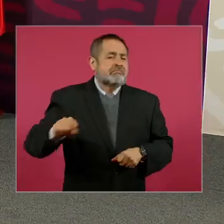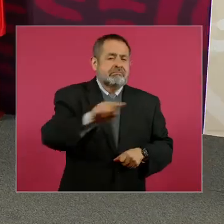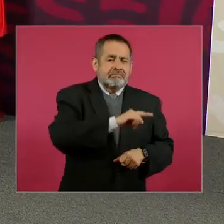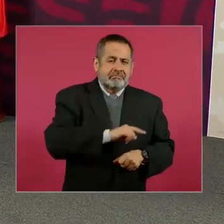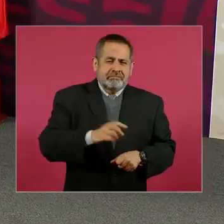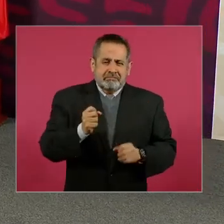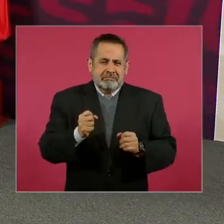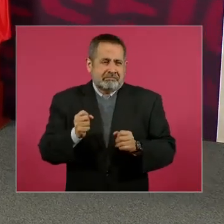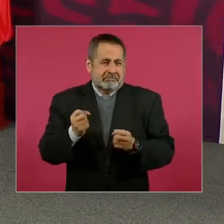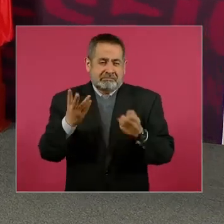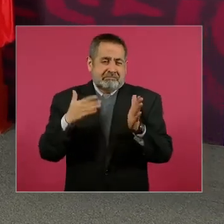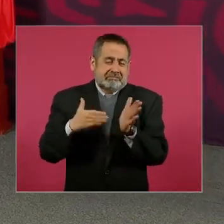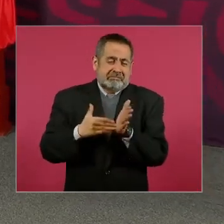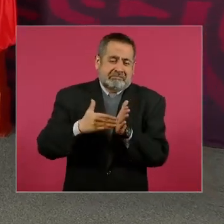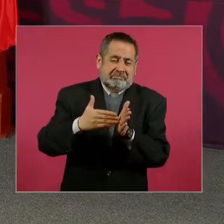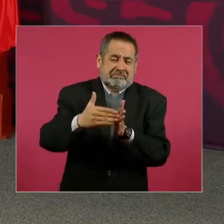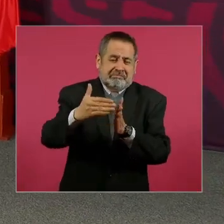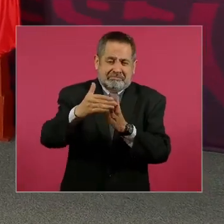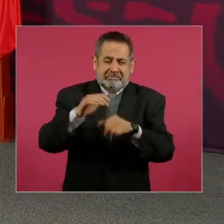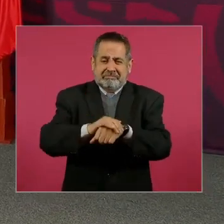algunos millones de amigos.